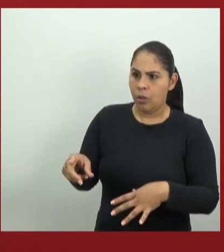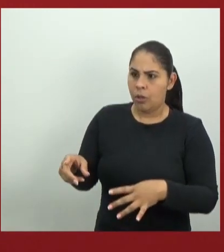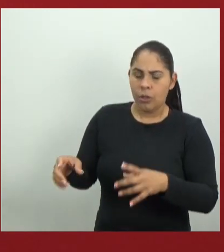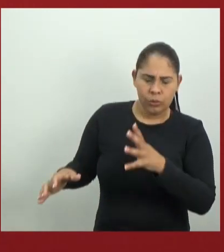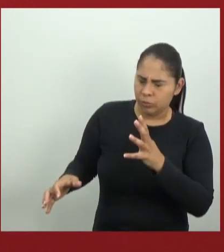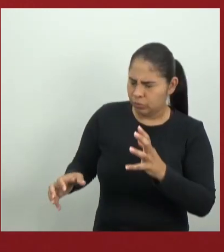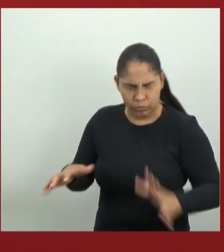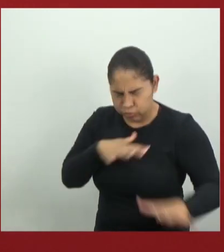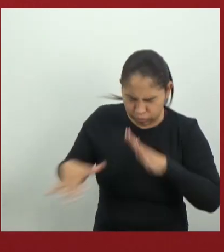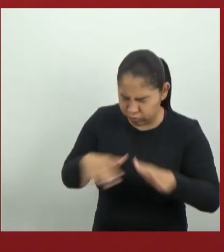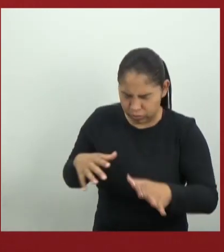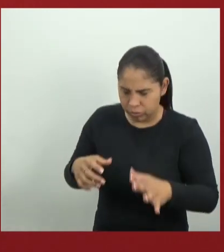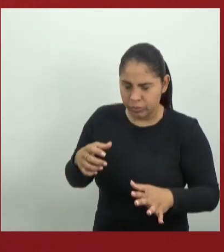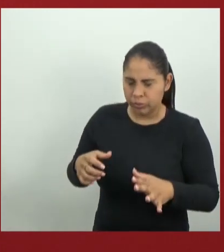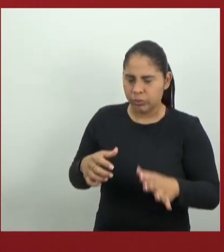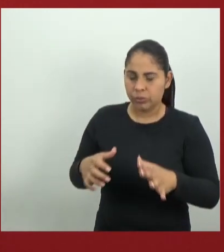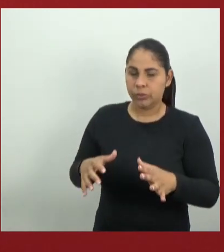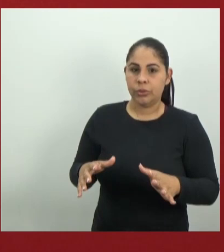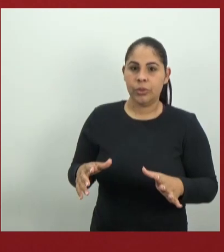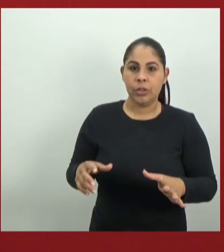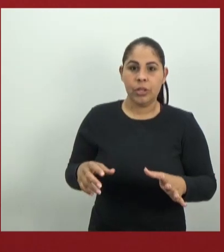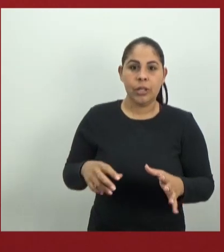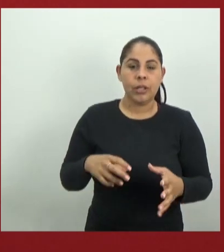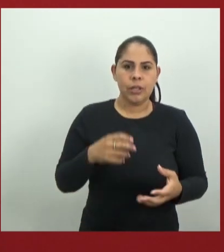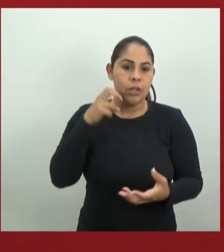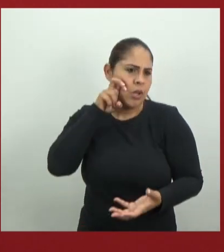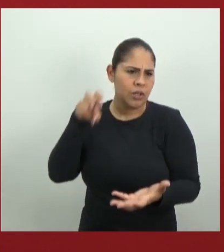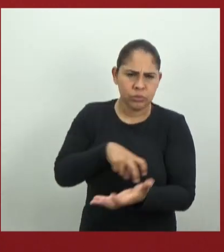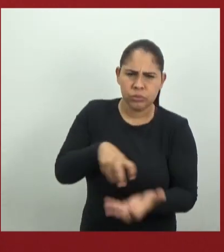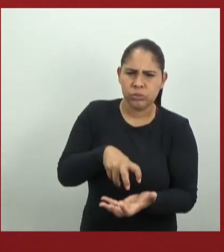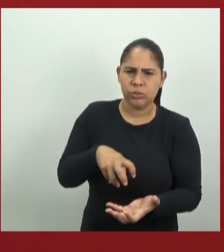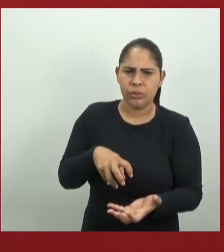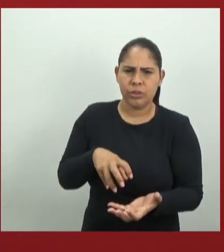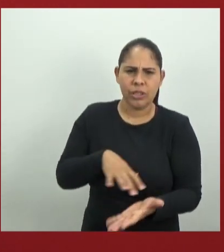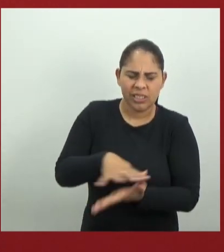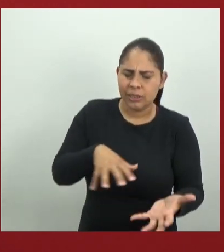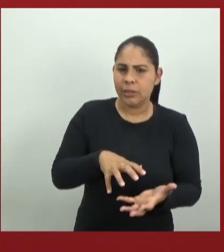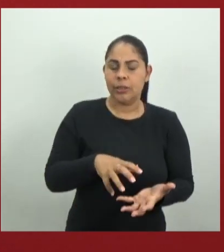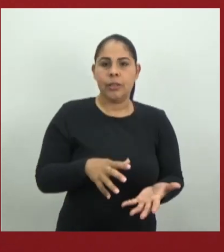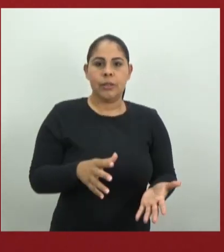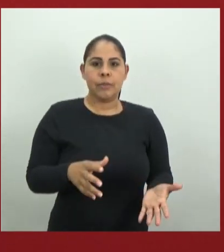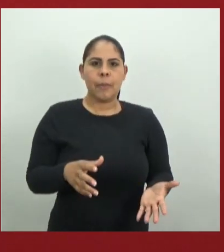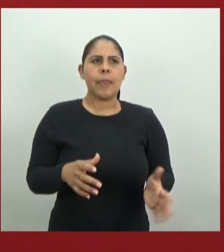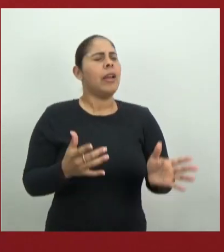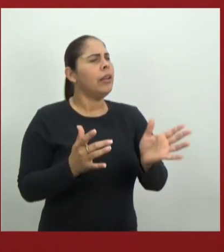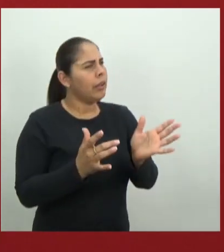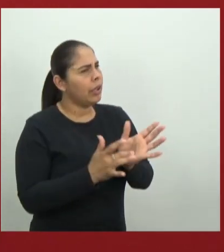ahora oíste esto. Jesús preguntó al Padre, ¿cuánto tiempo?